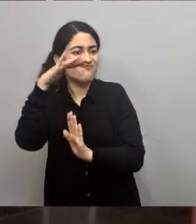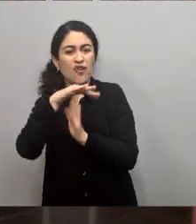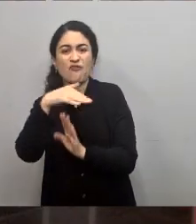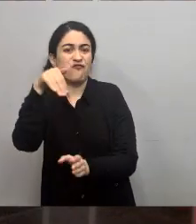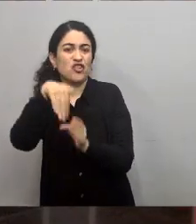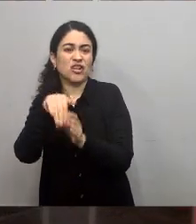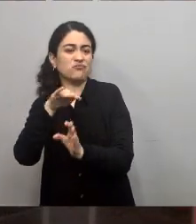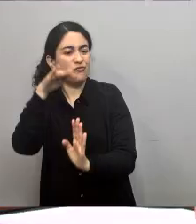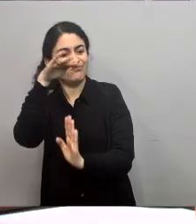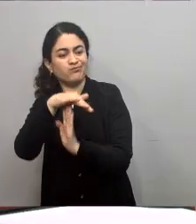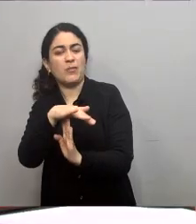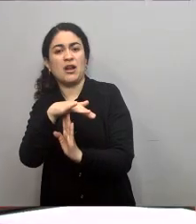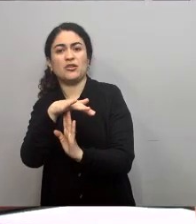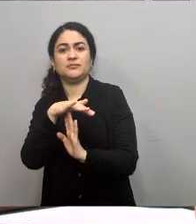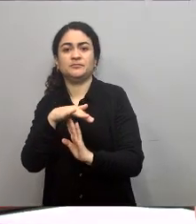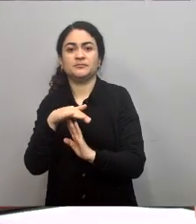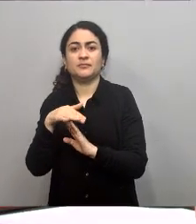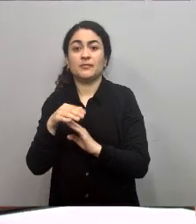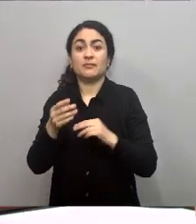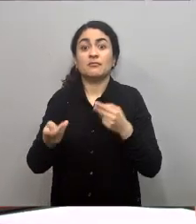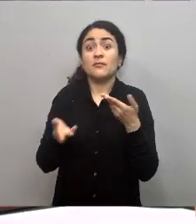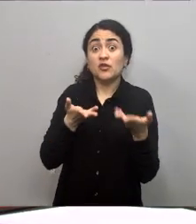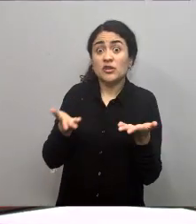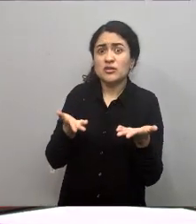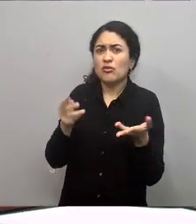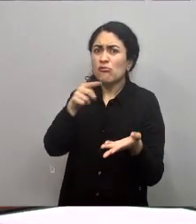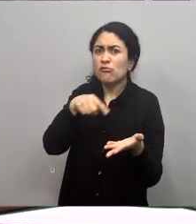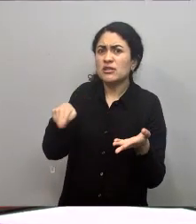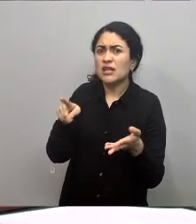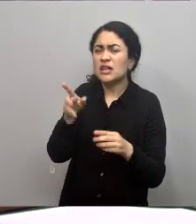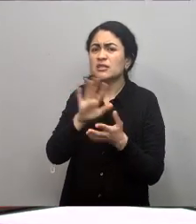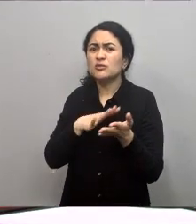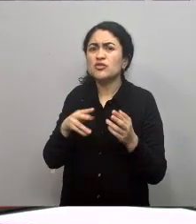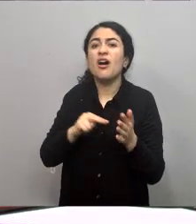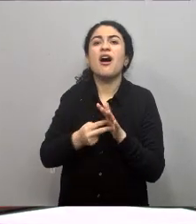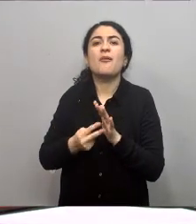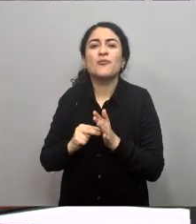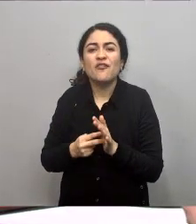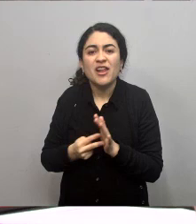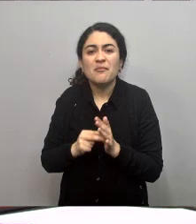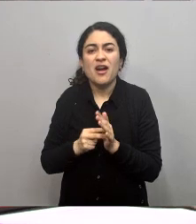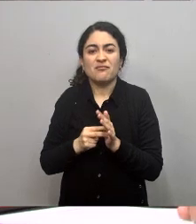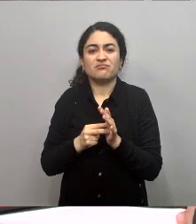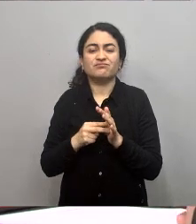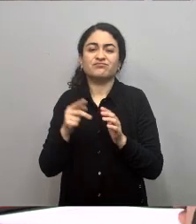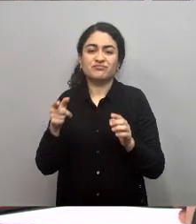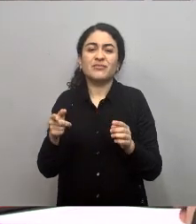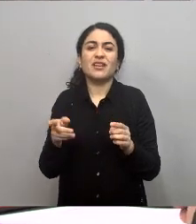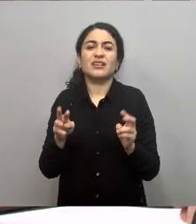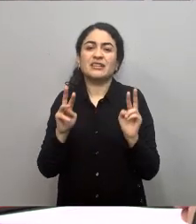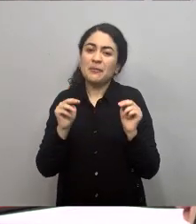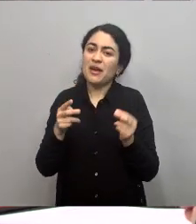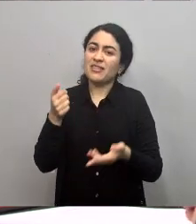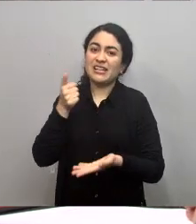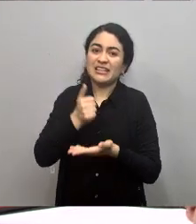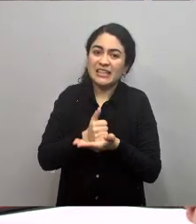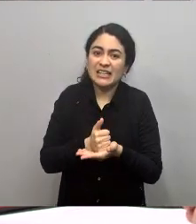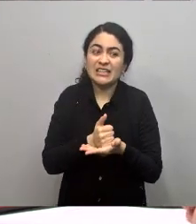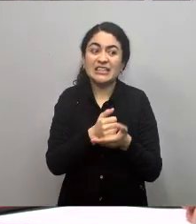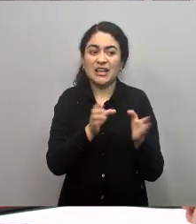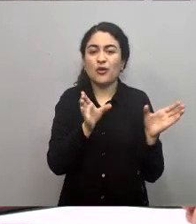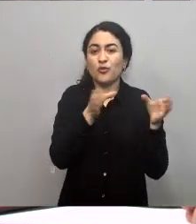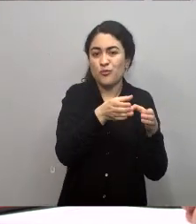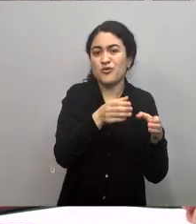votación. Exactamente, y eso obviamente se debió a un problema que tuvo el Ejecutivo, el equipo del Intendente, y